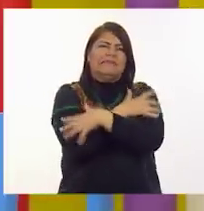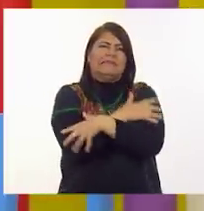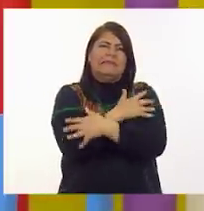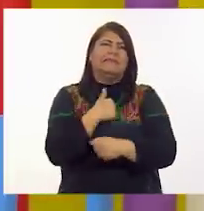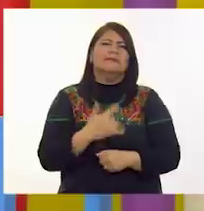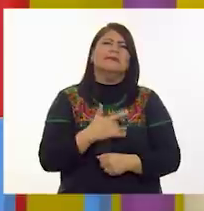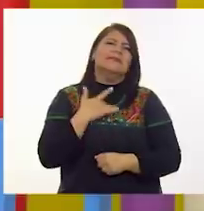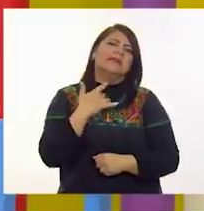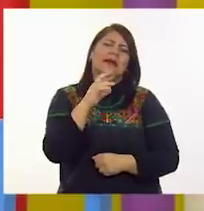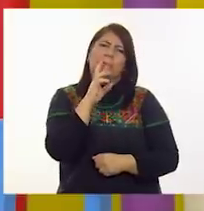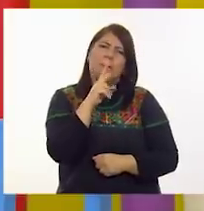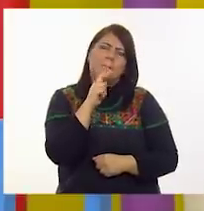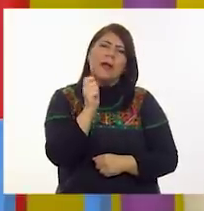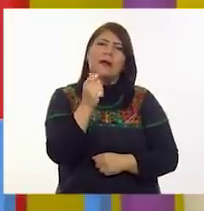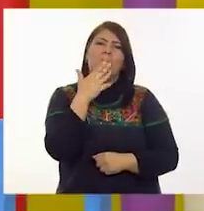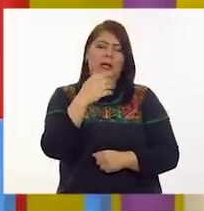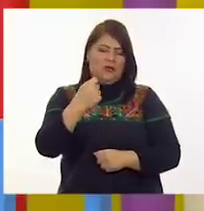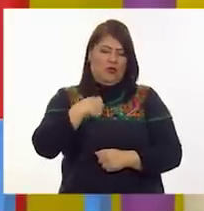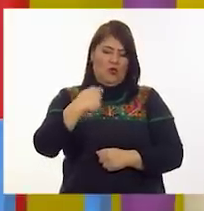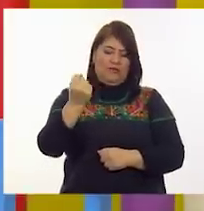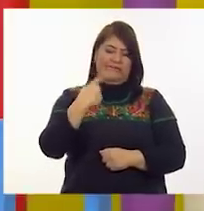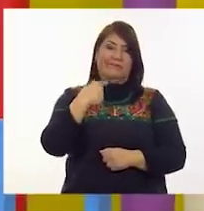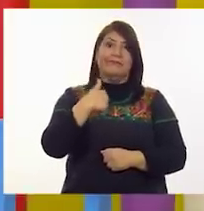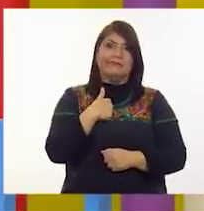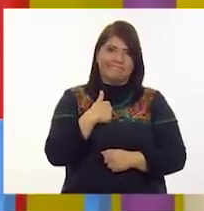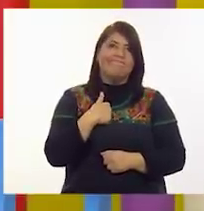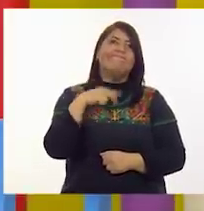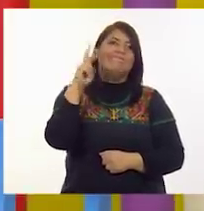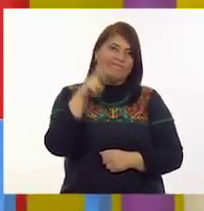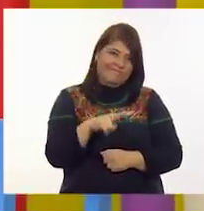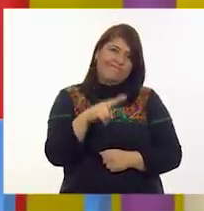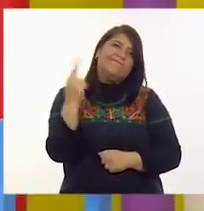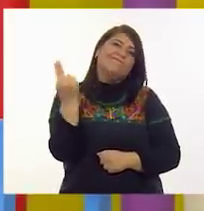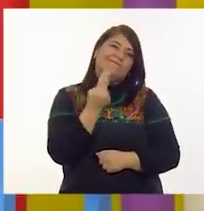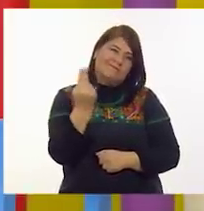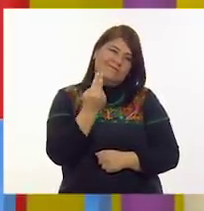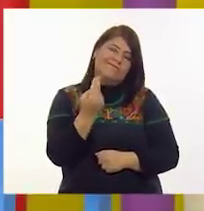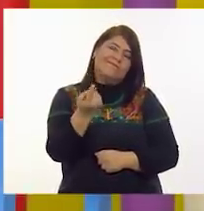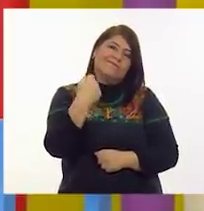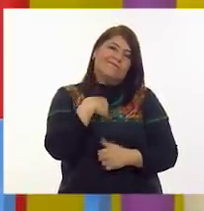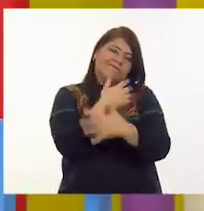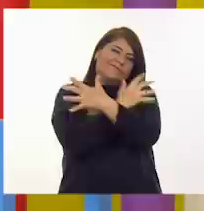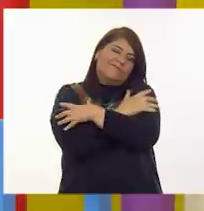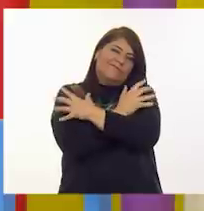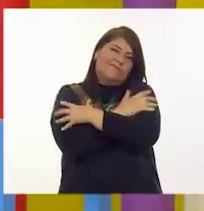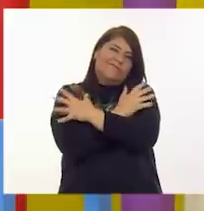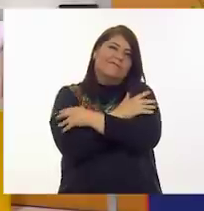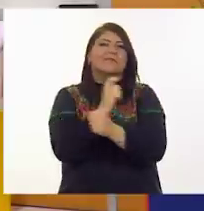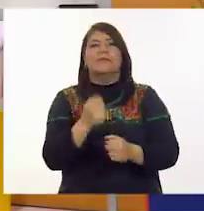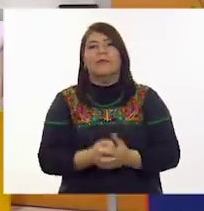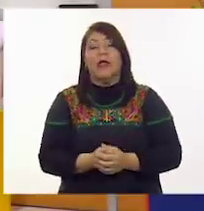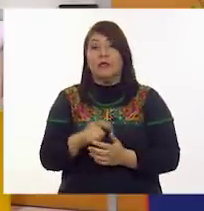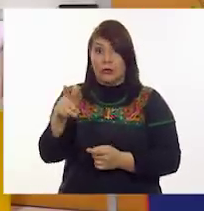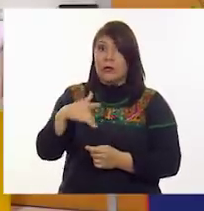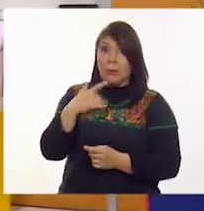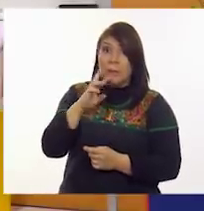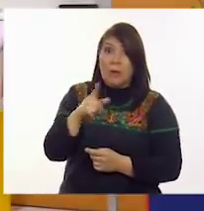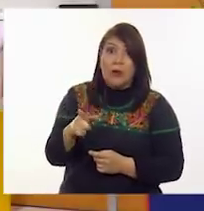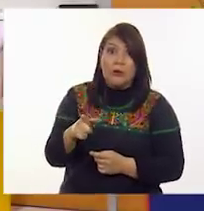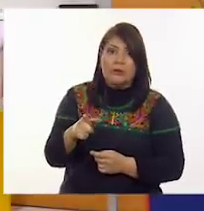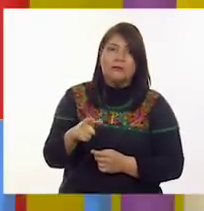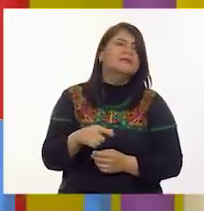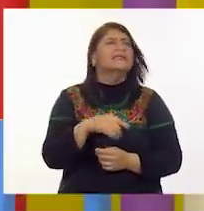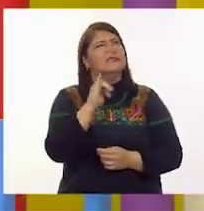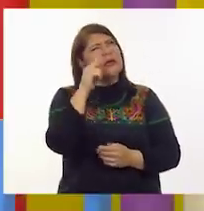este abrazo propio! Porque de veras que sí necesito un apapacho, ¿eh? Así es. Uh-huh. ¿Te sientes un poco mejor?